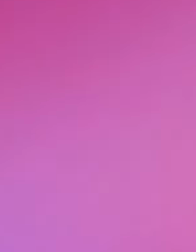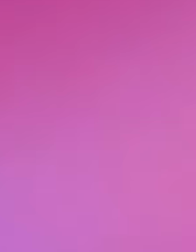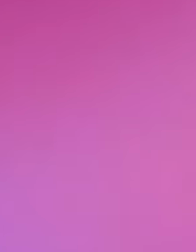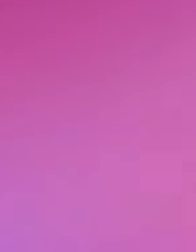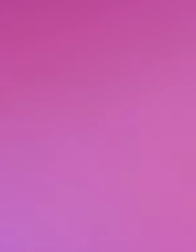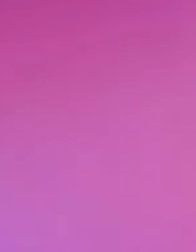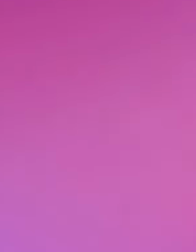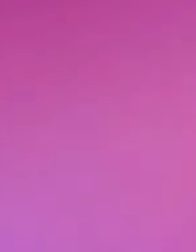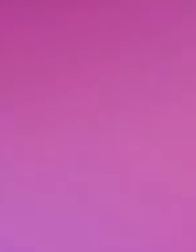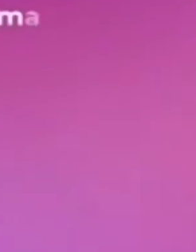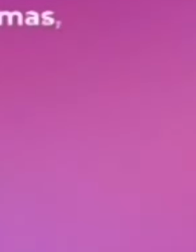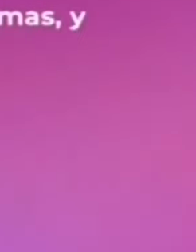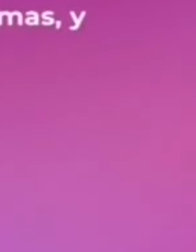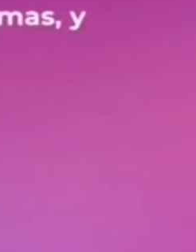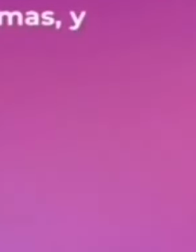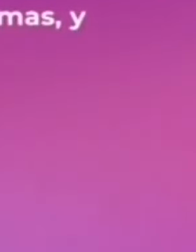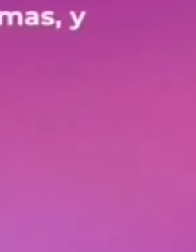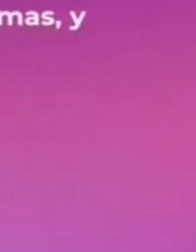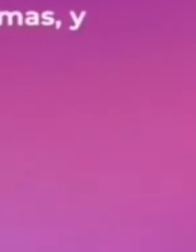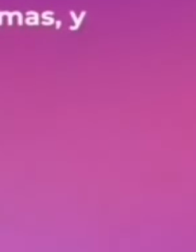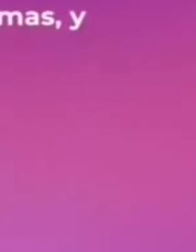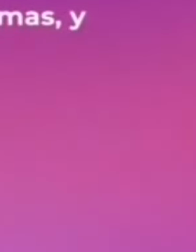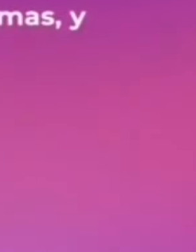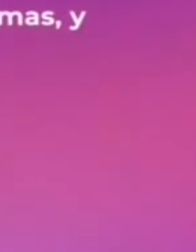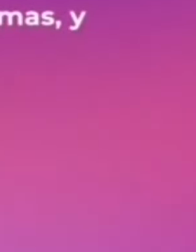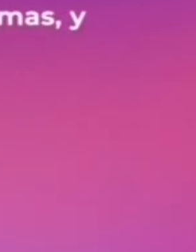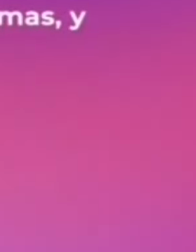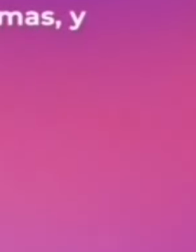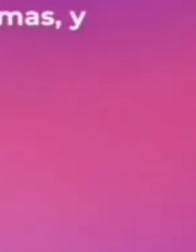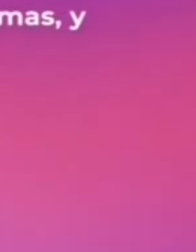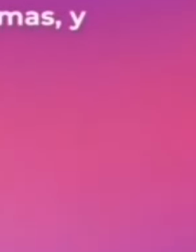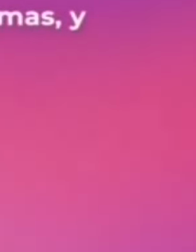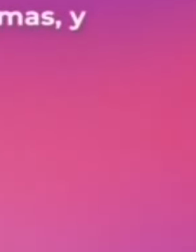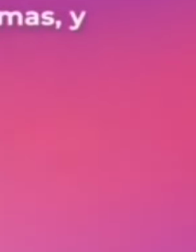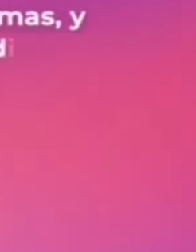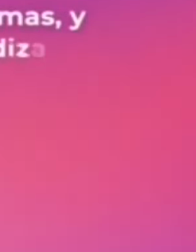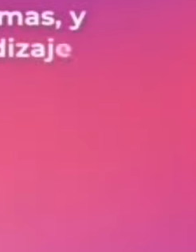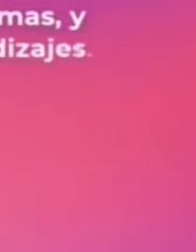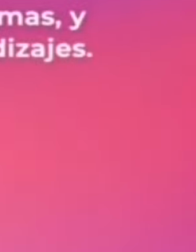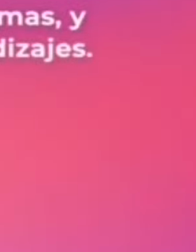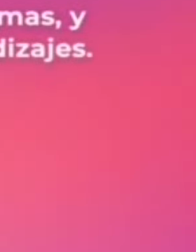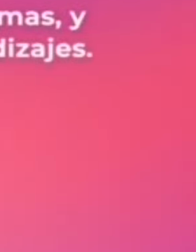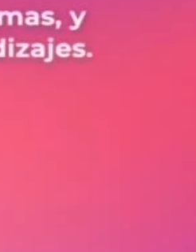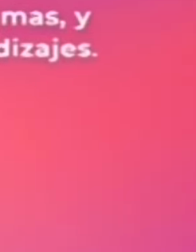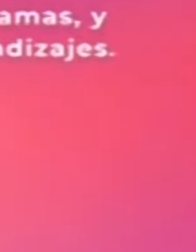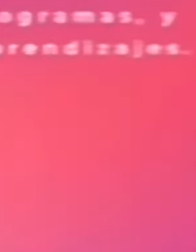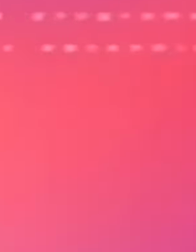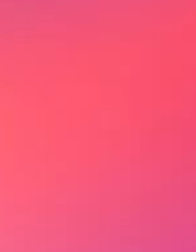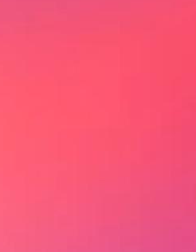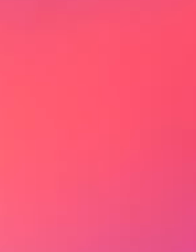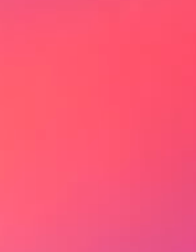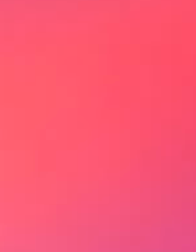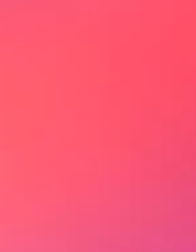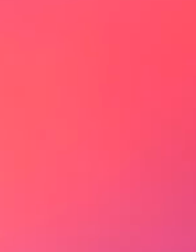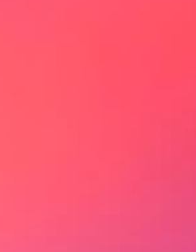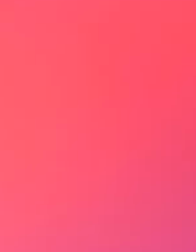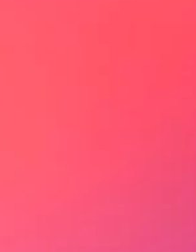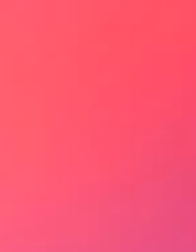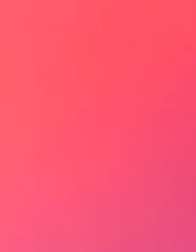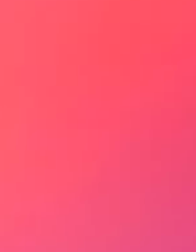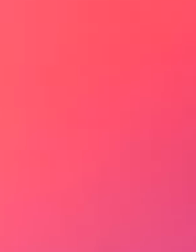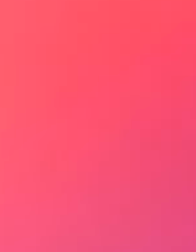aprendeencasa.cep.gov.mx, en donde podrás ver nuevamente los videos de los programas y además encontrarás actividades para fortalecer tus